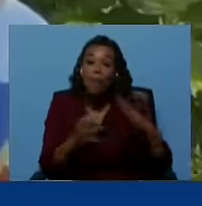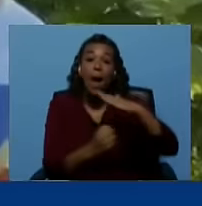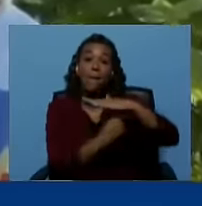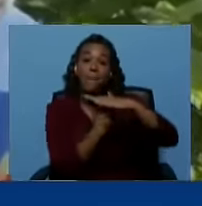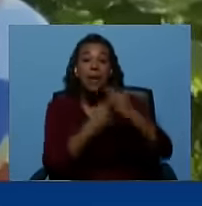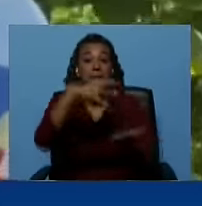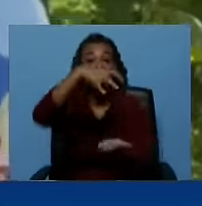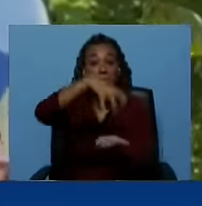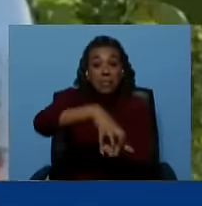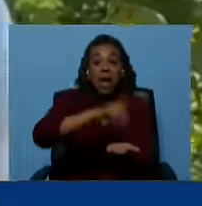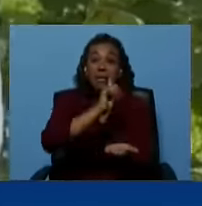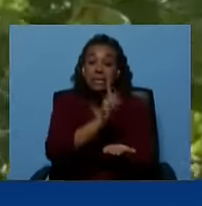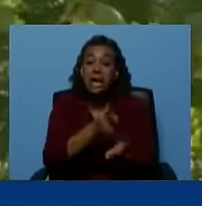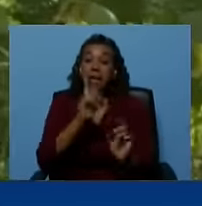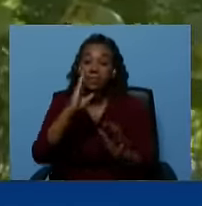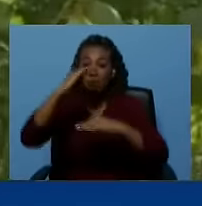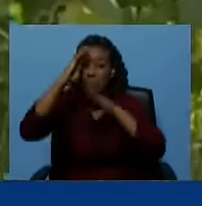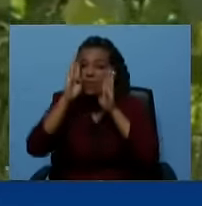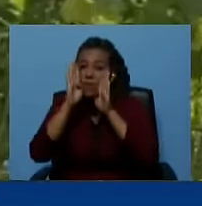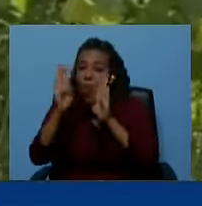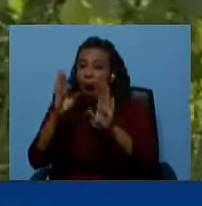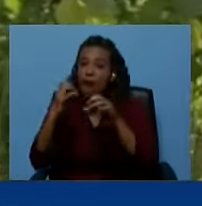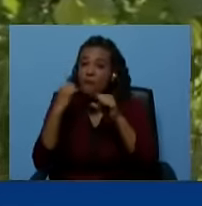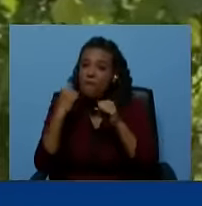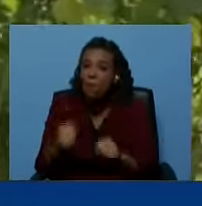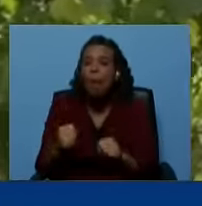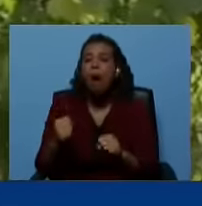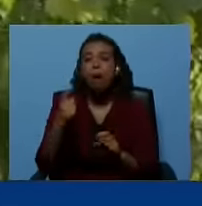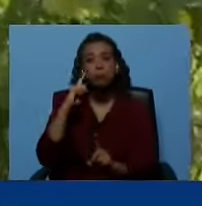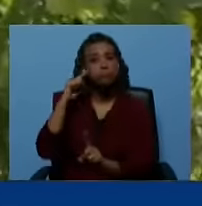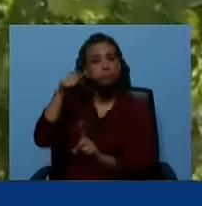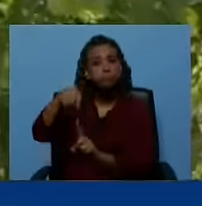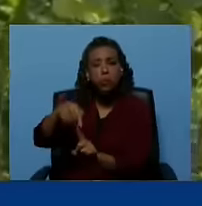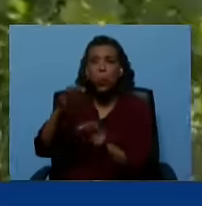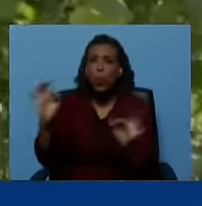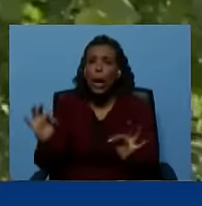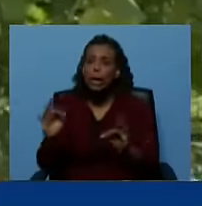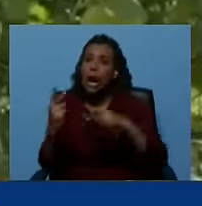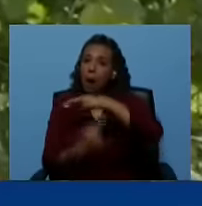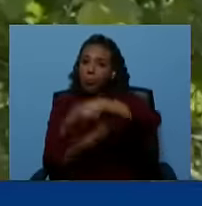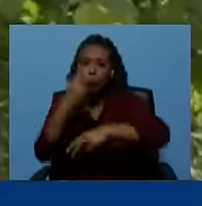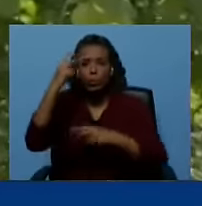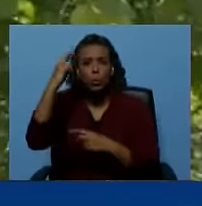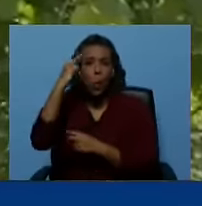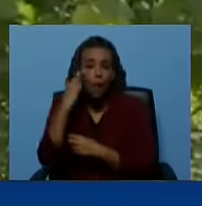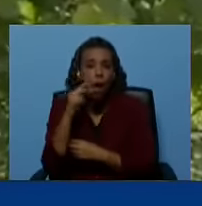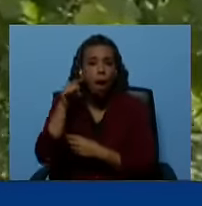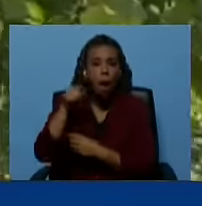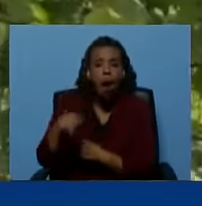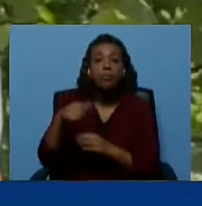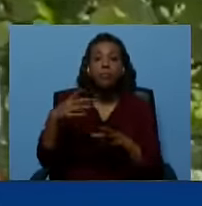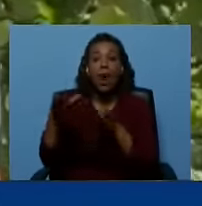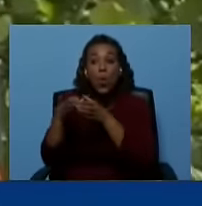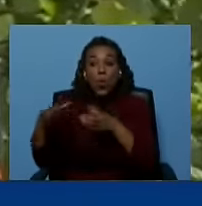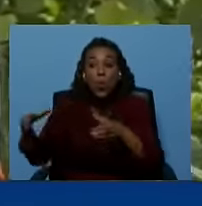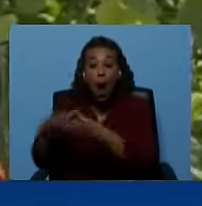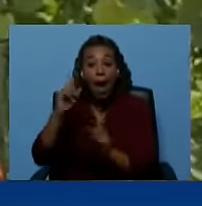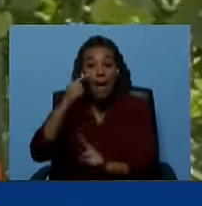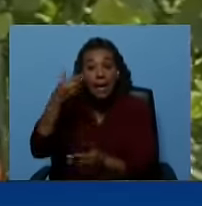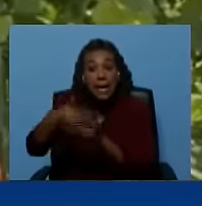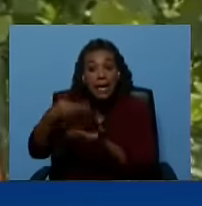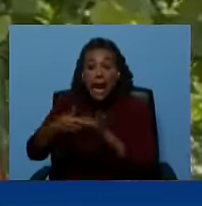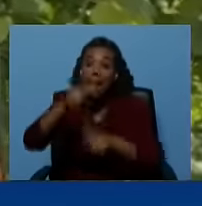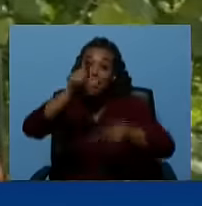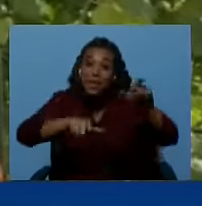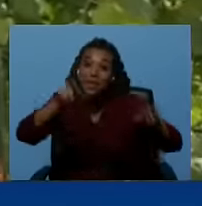del Estado para que sea indestructible y sea Irreversible La Revolución bolivariana es el territorio es la